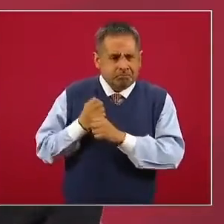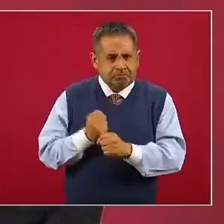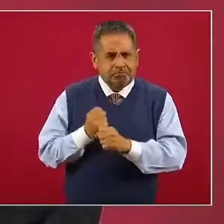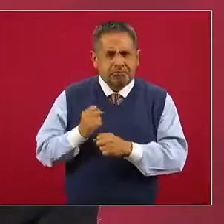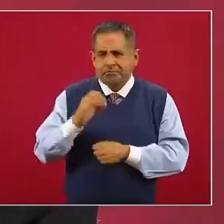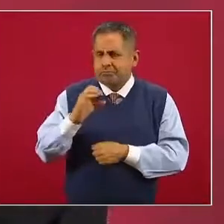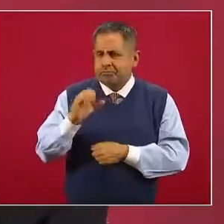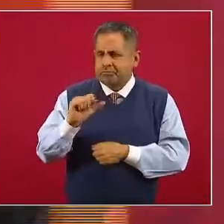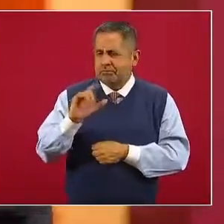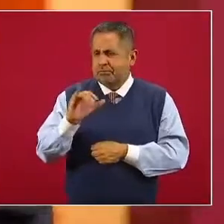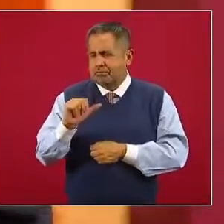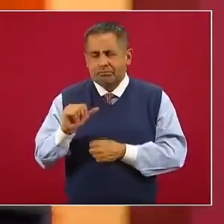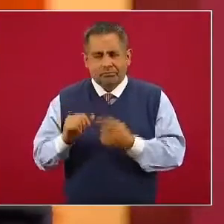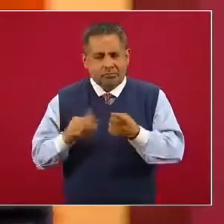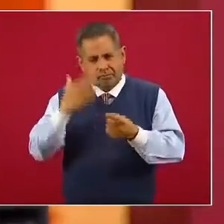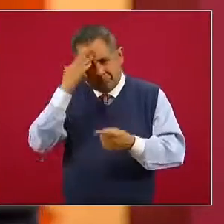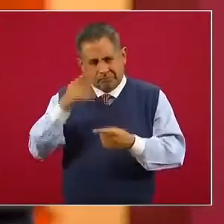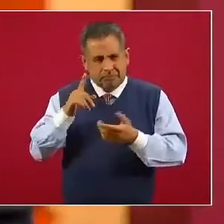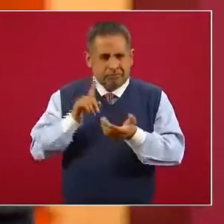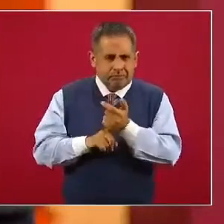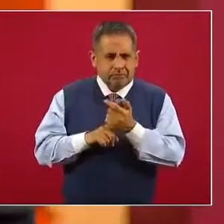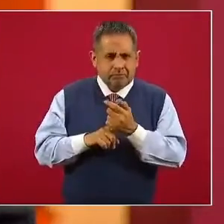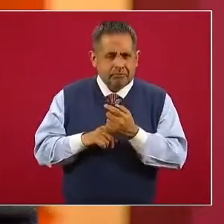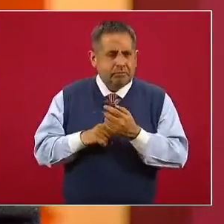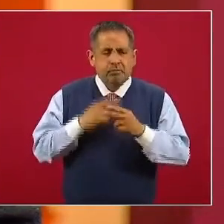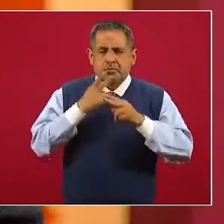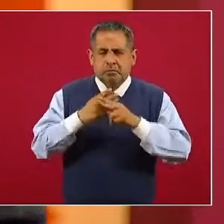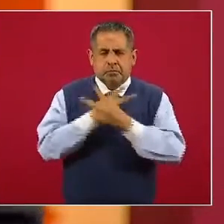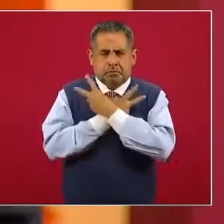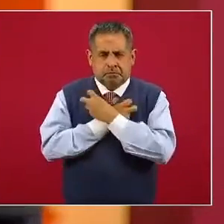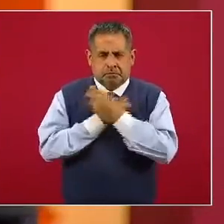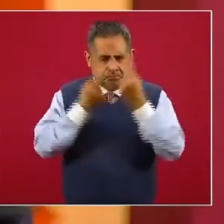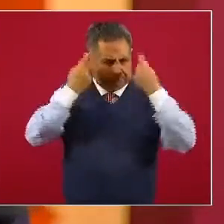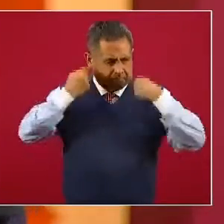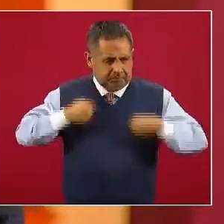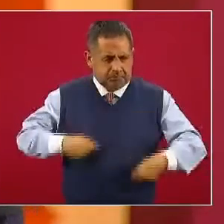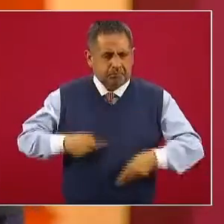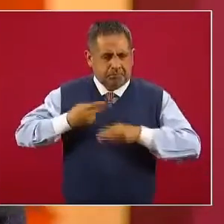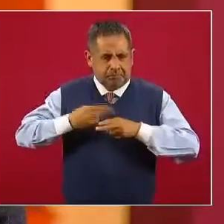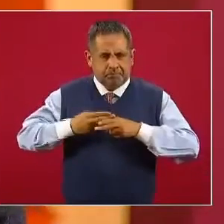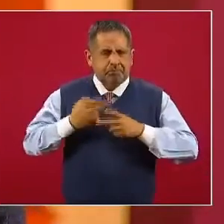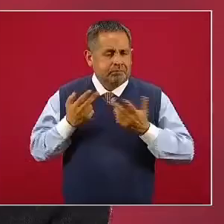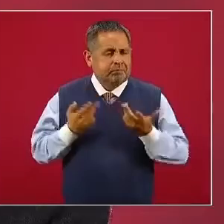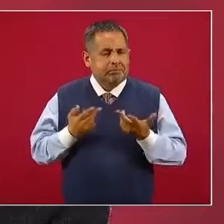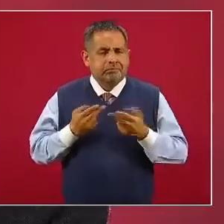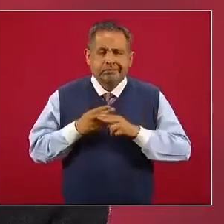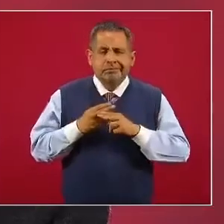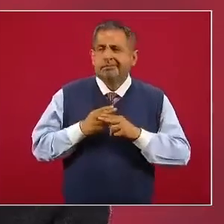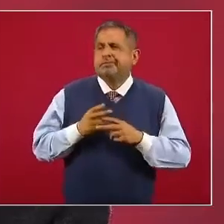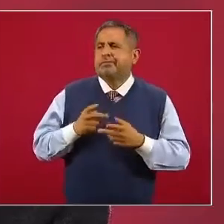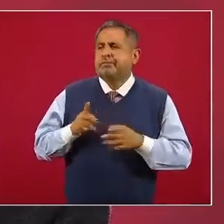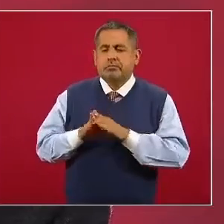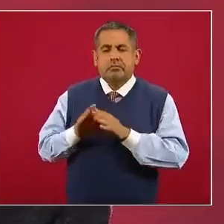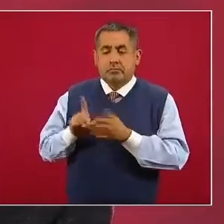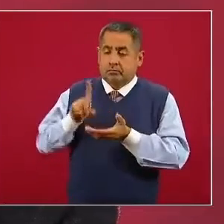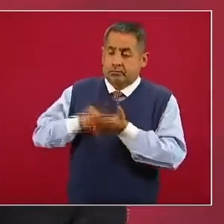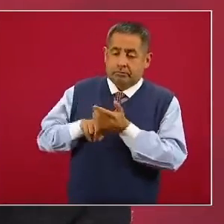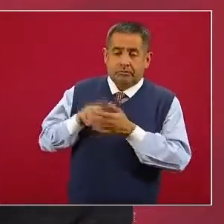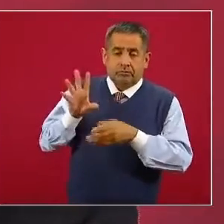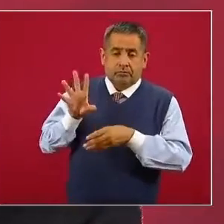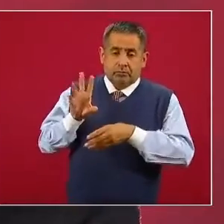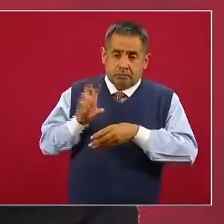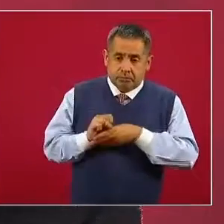son, además de ser un componente del sistema musculoesquelético, son el reservorio principal del calcio. El calcio, a su